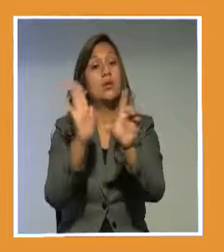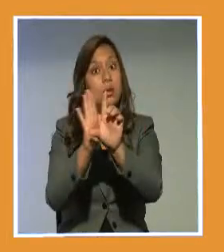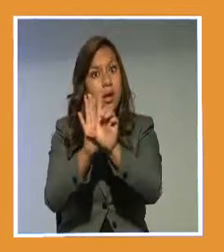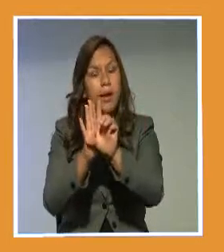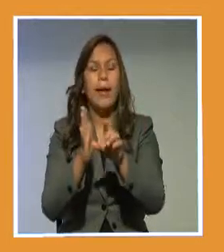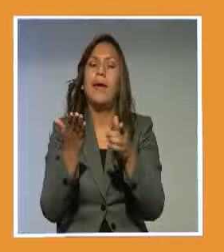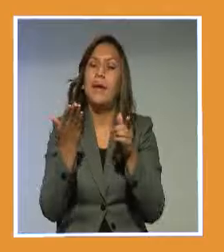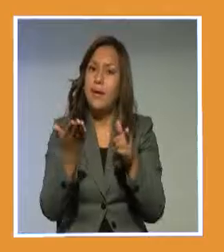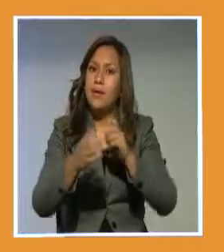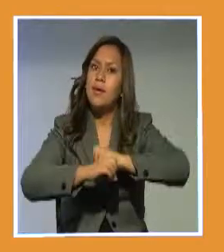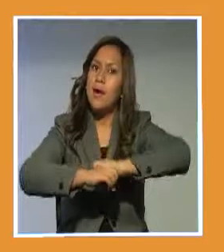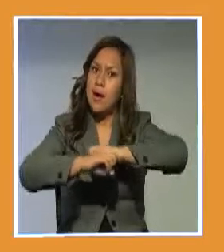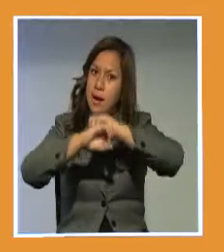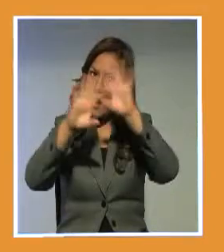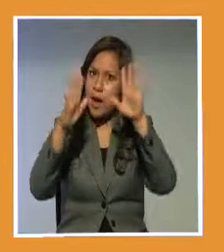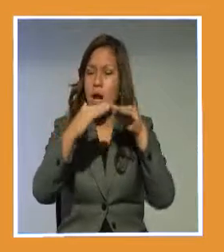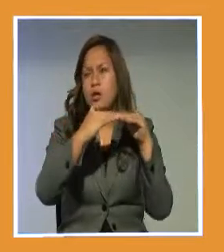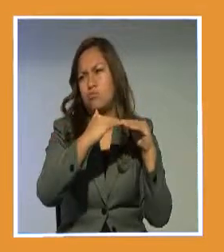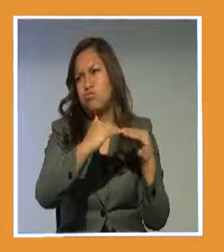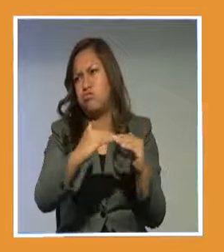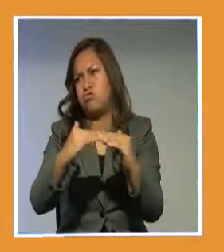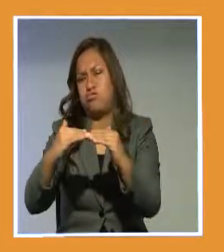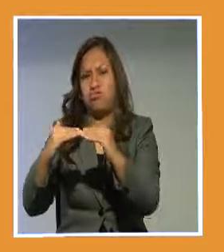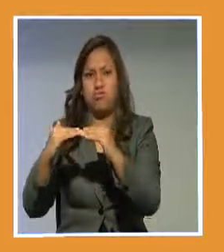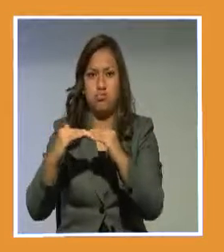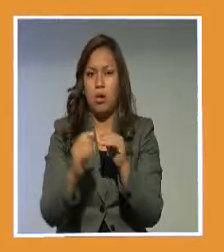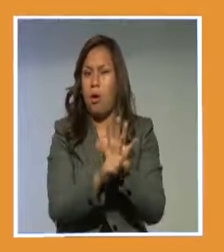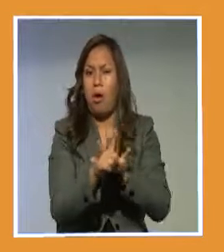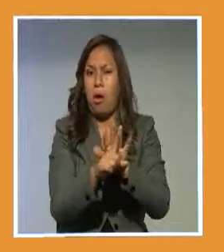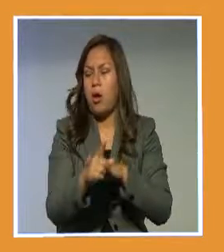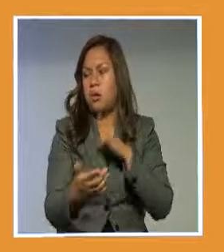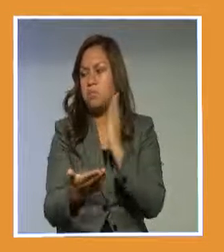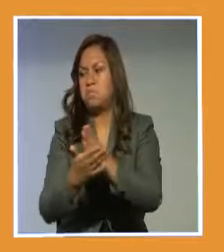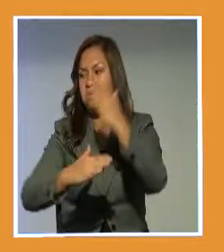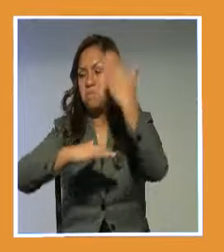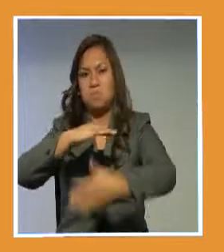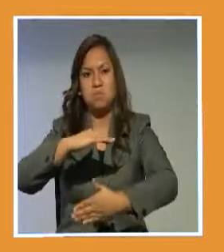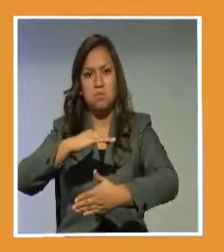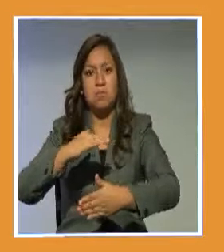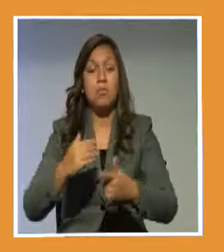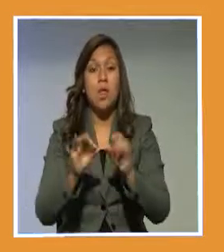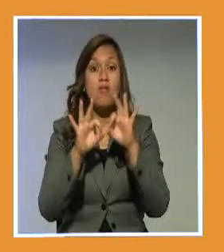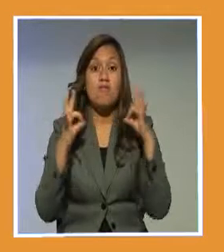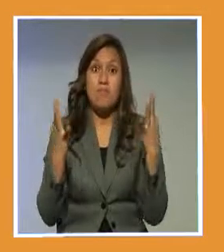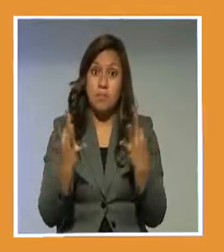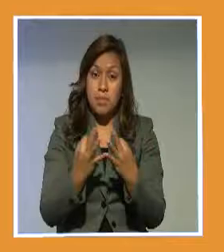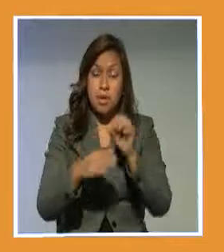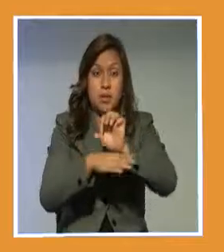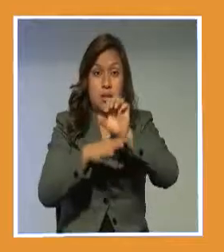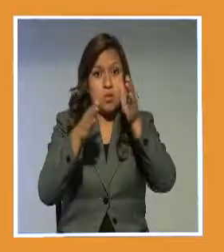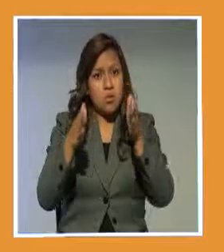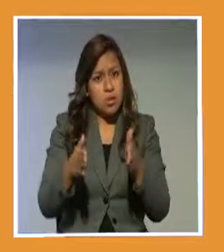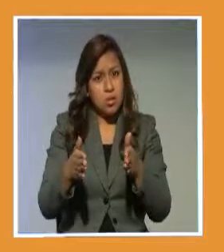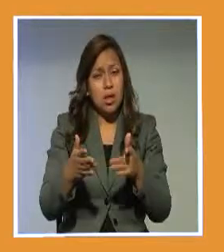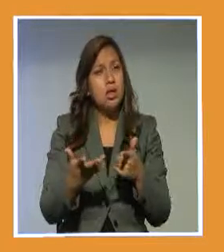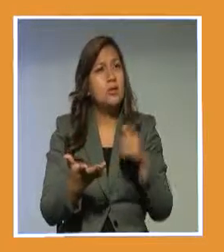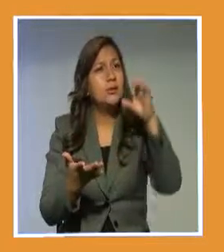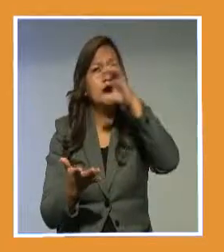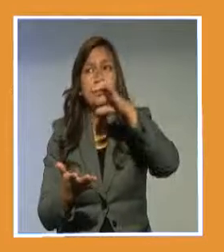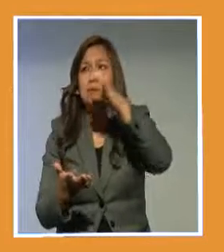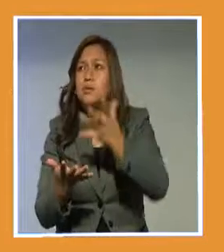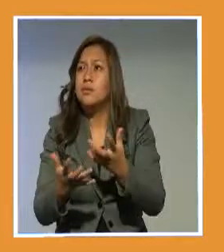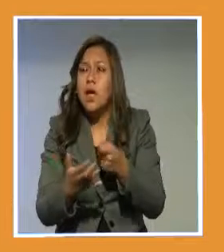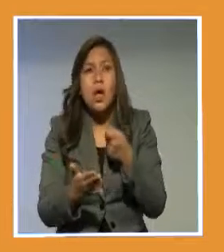nuevo impuesto, no va a aplicar a las familias ecuatorianas que buscan la adquisición de una vivienda para vivir, sino que